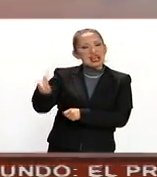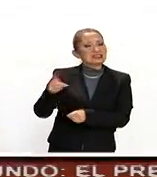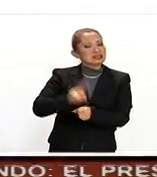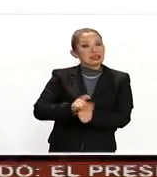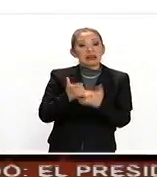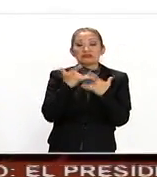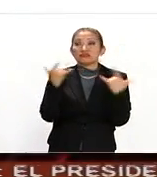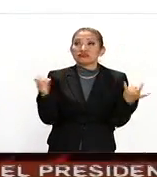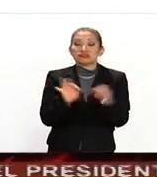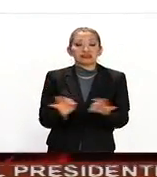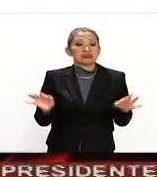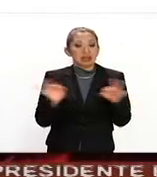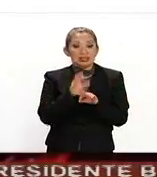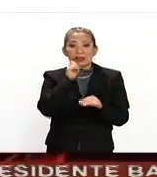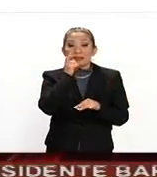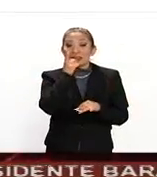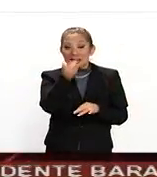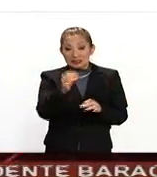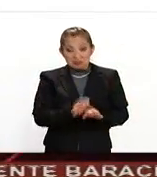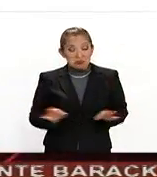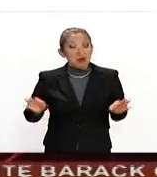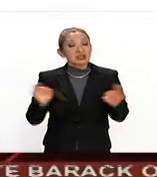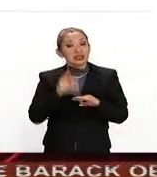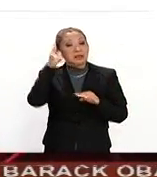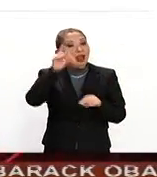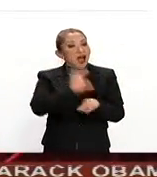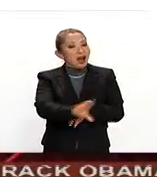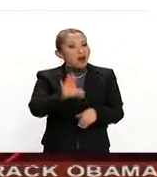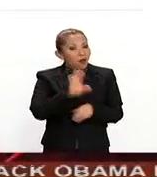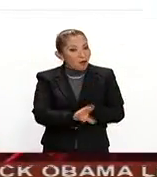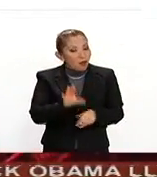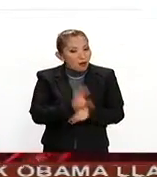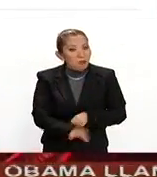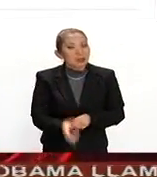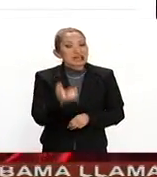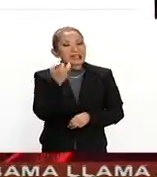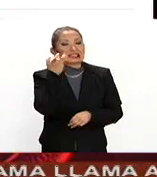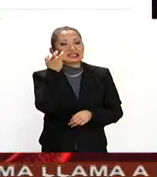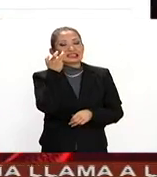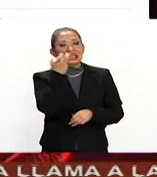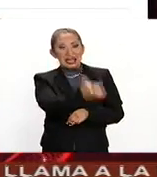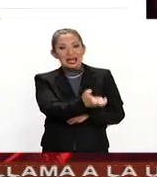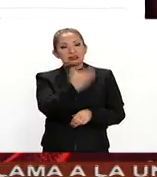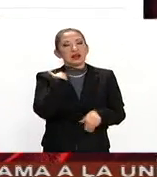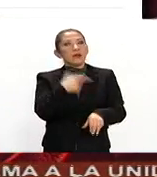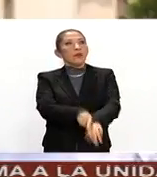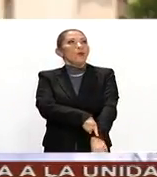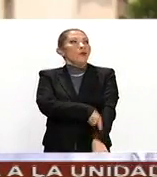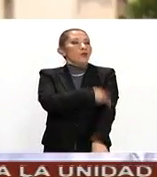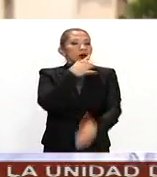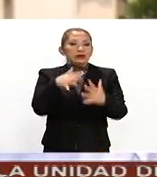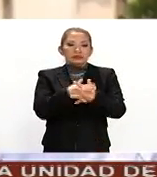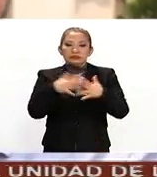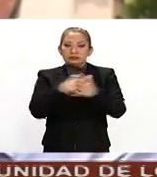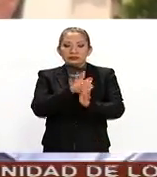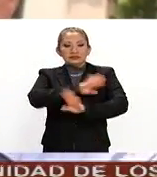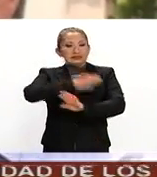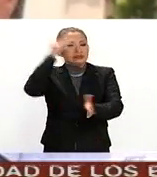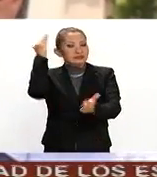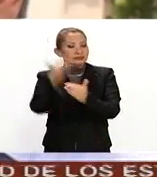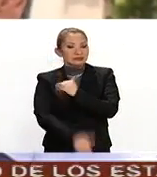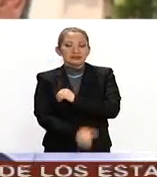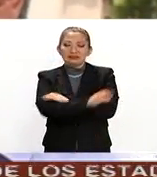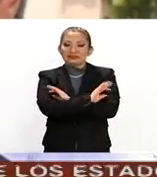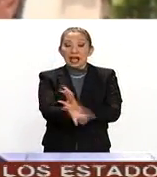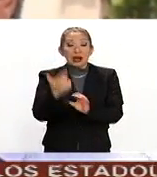día histórico. Agregó también que es importante para Colombia que esta larga guerra termine y que no